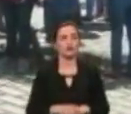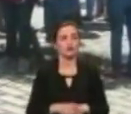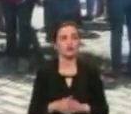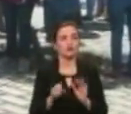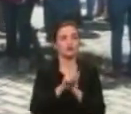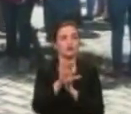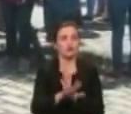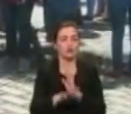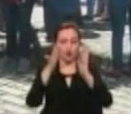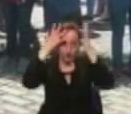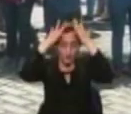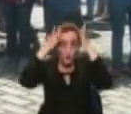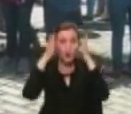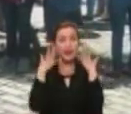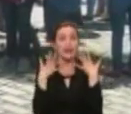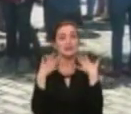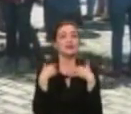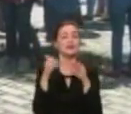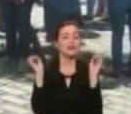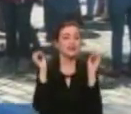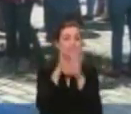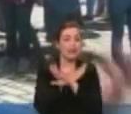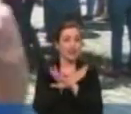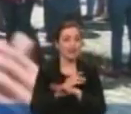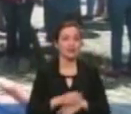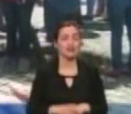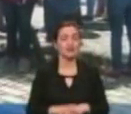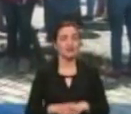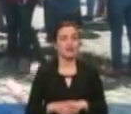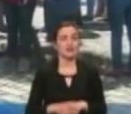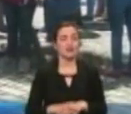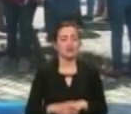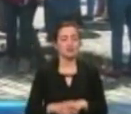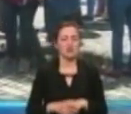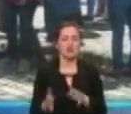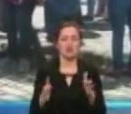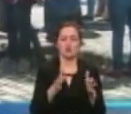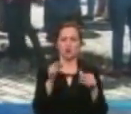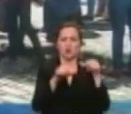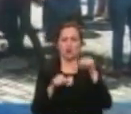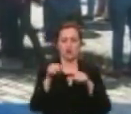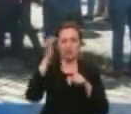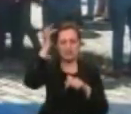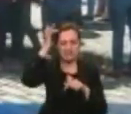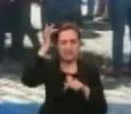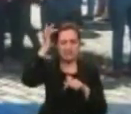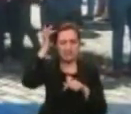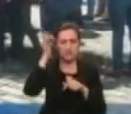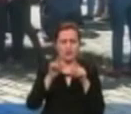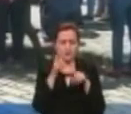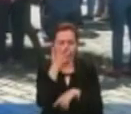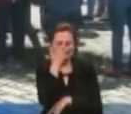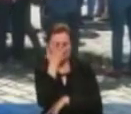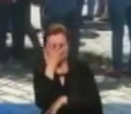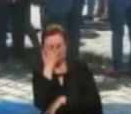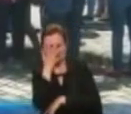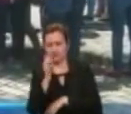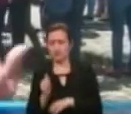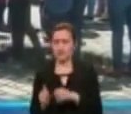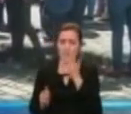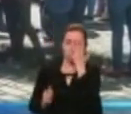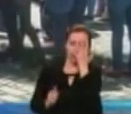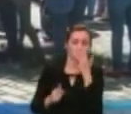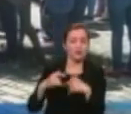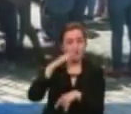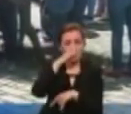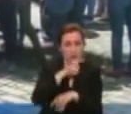totalmente gratuitas las pelucas de los pacientes. Las pacientes lo requieren al perder su cabellito. Muchos tienen vergüenza, muchos a veces en casos de niños